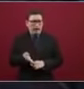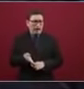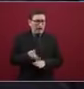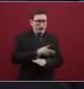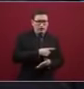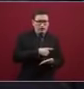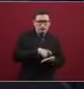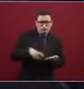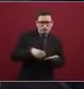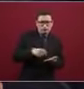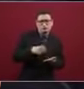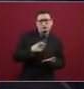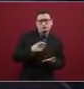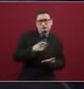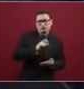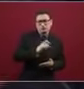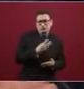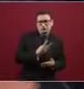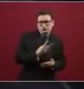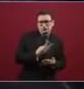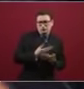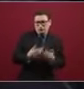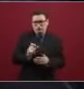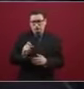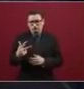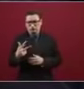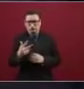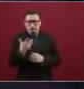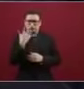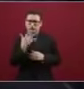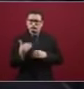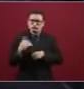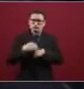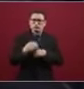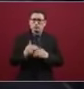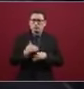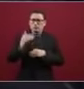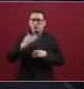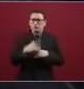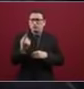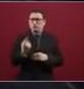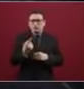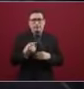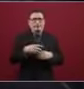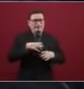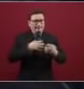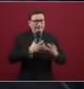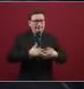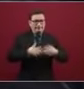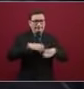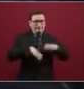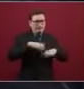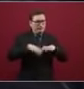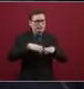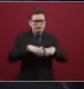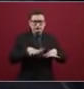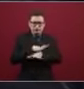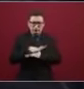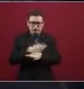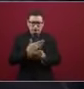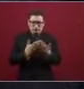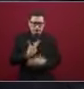anterior. Si bien hubo un cambio de las empresas, se adquirieron las vacunas más caras.